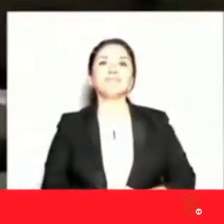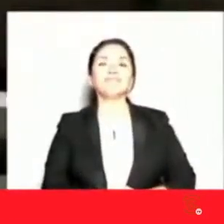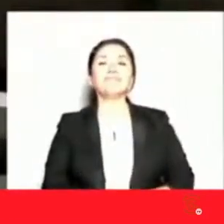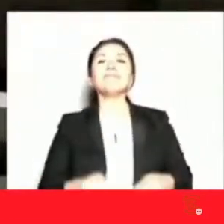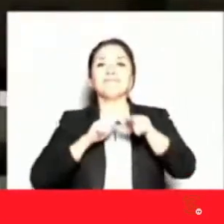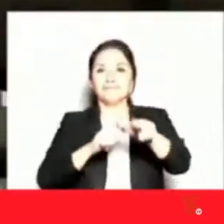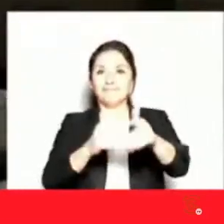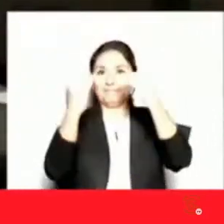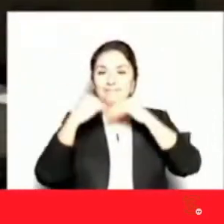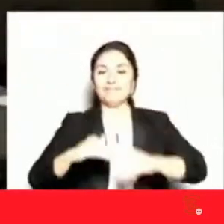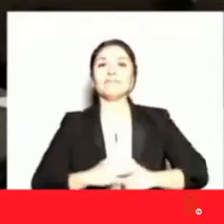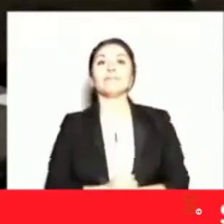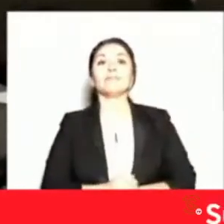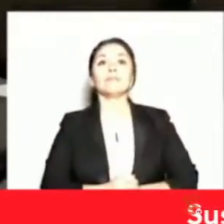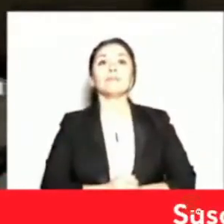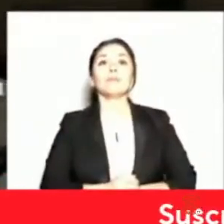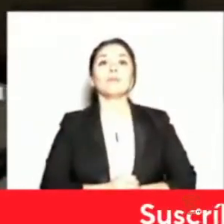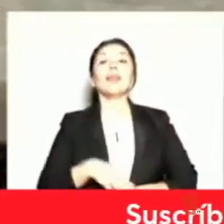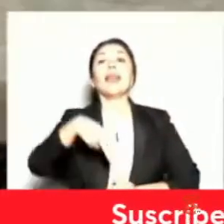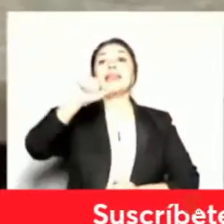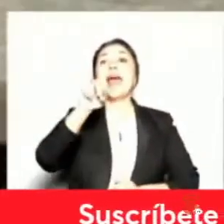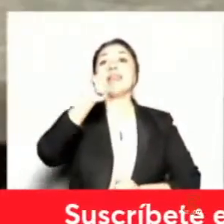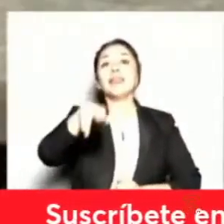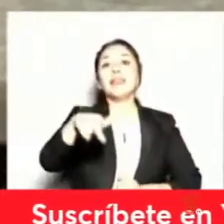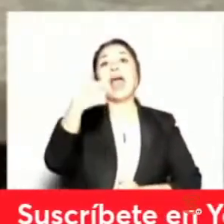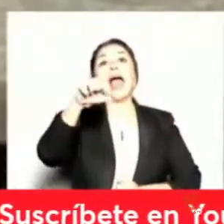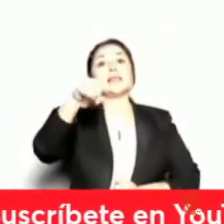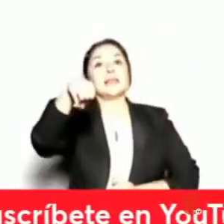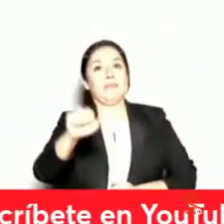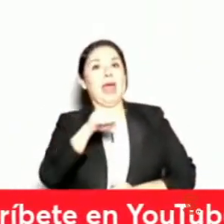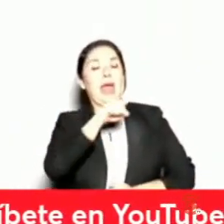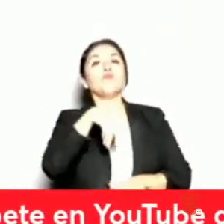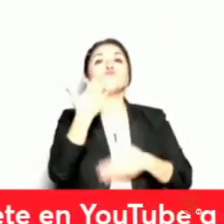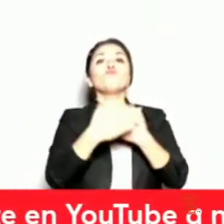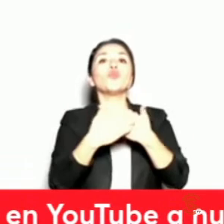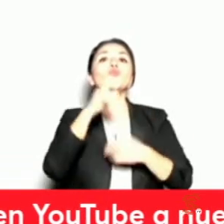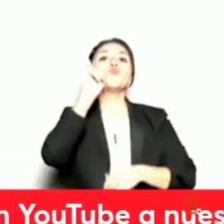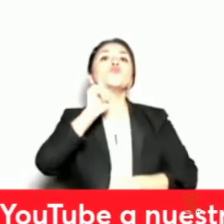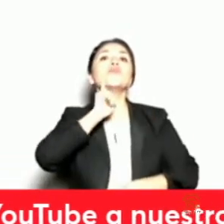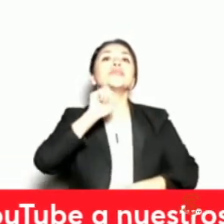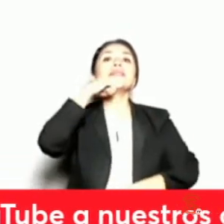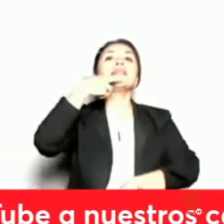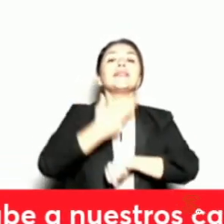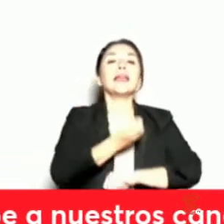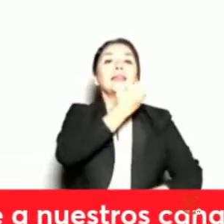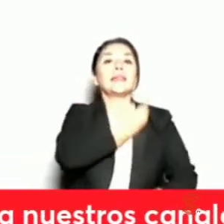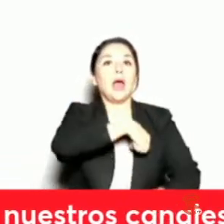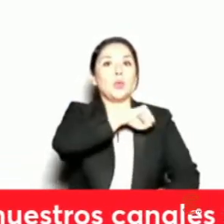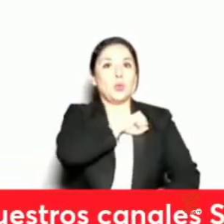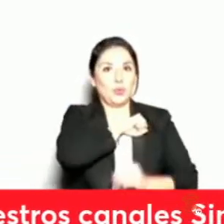Continuamos con Nadine Gassman. Será nuestra próxima secretaria de Salud.